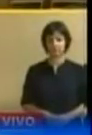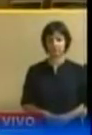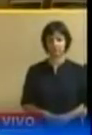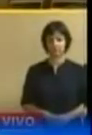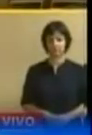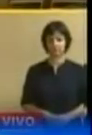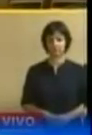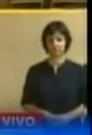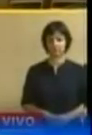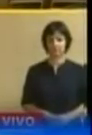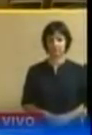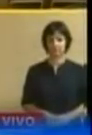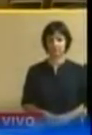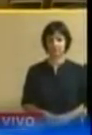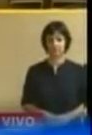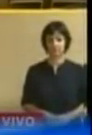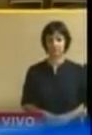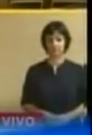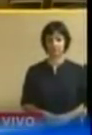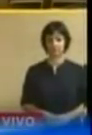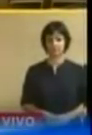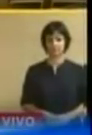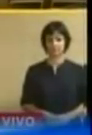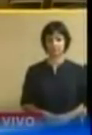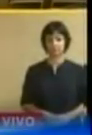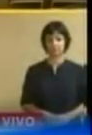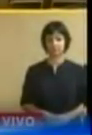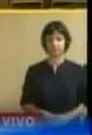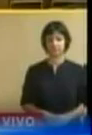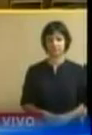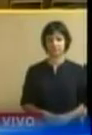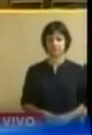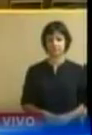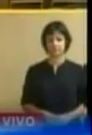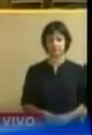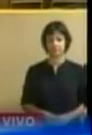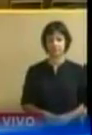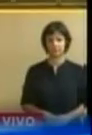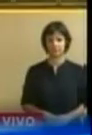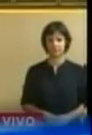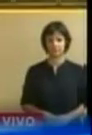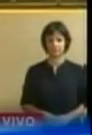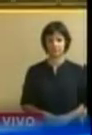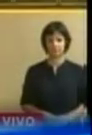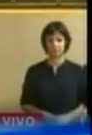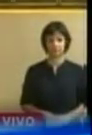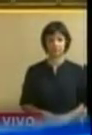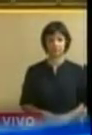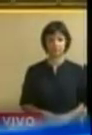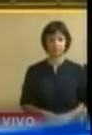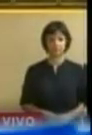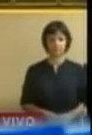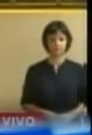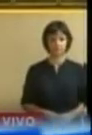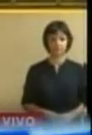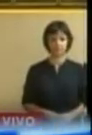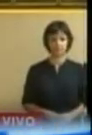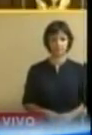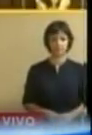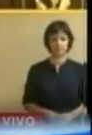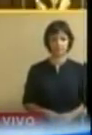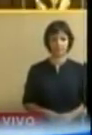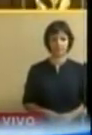de una negociación prácticamente en directo cuando Iglesias in extremis trataba de hacerle una última oferta desde la tribuna a Pedro